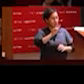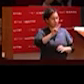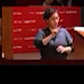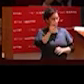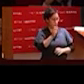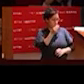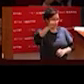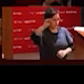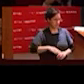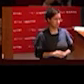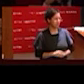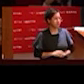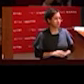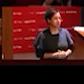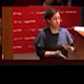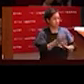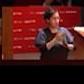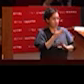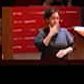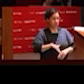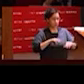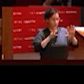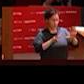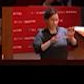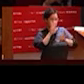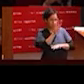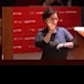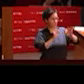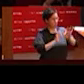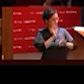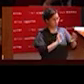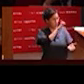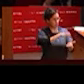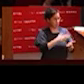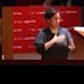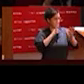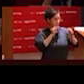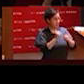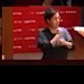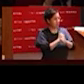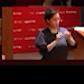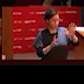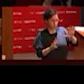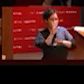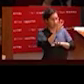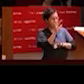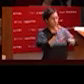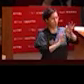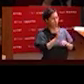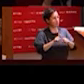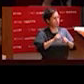por. tenemos cerca del 85 por en nuestros centros especiales de empleo de personas con todo tipo